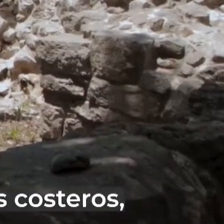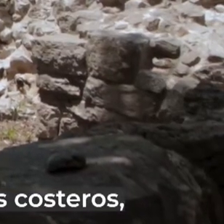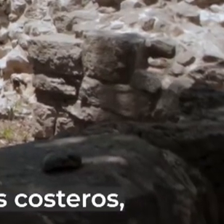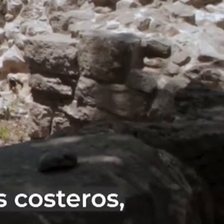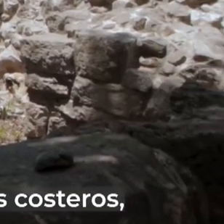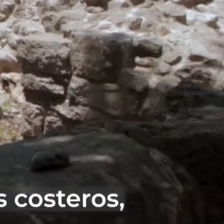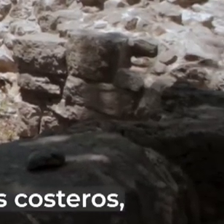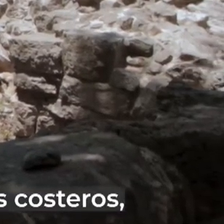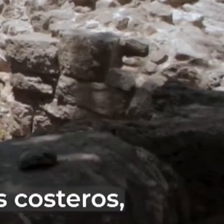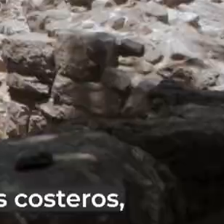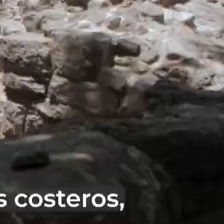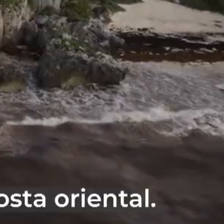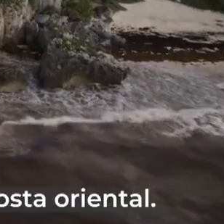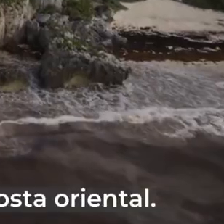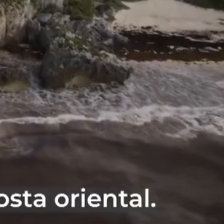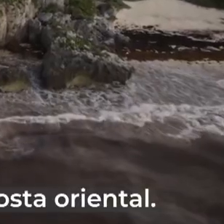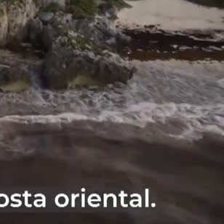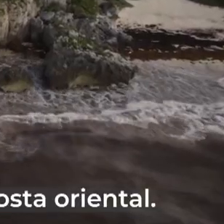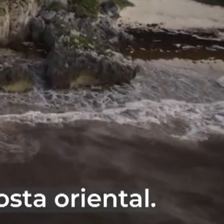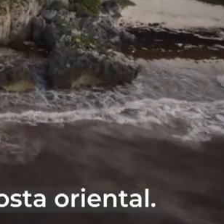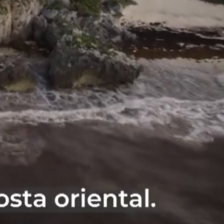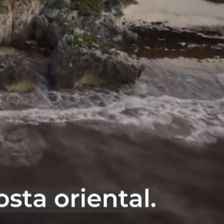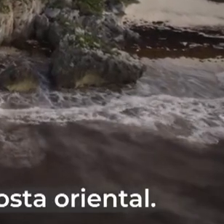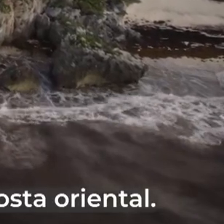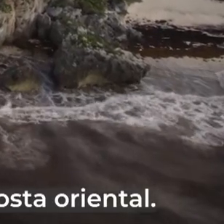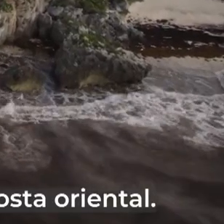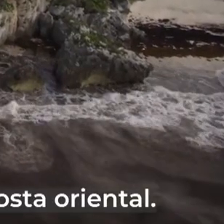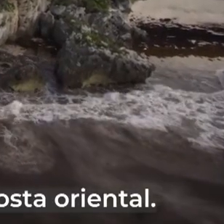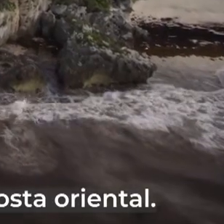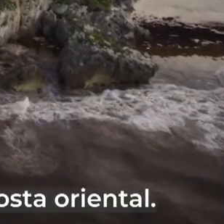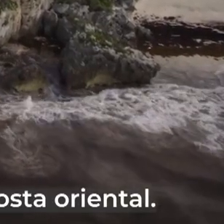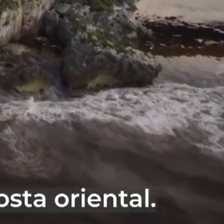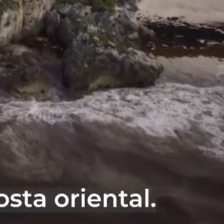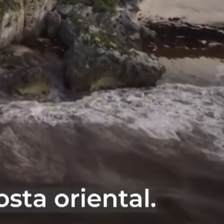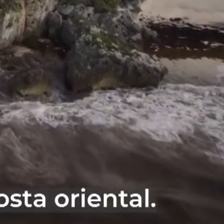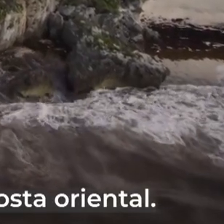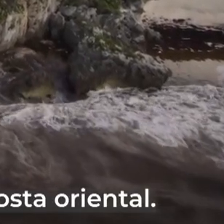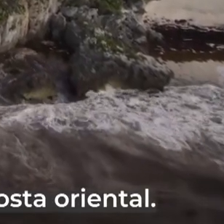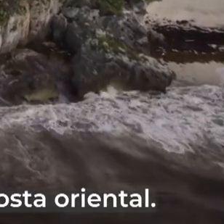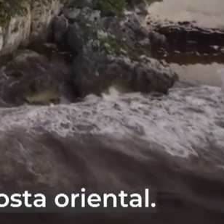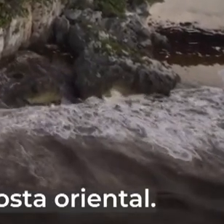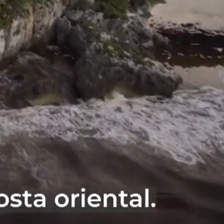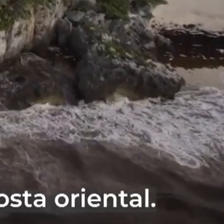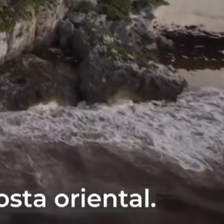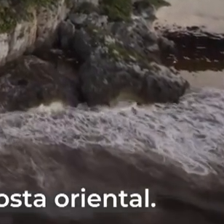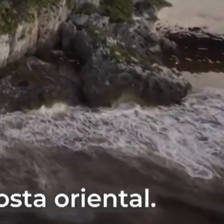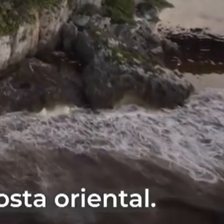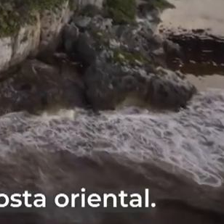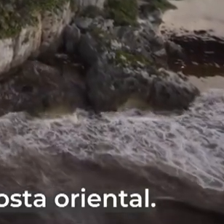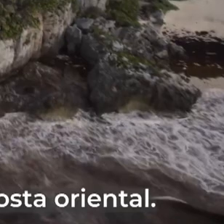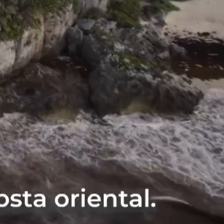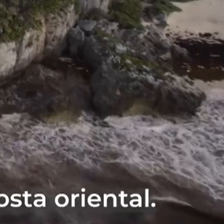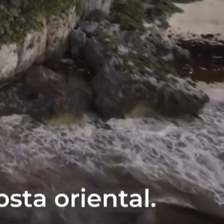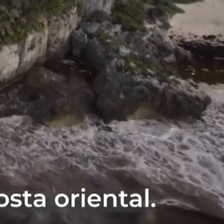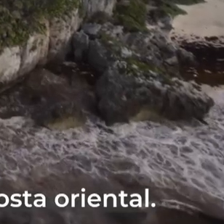asentamientos costeros presididos por Tulum, centro esplendente de la costa oriental.